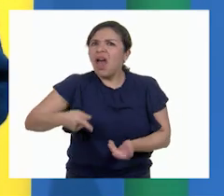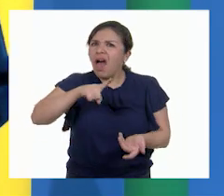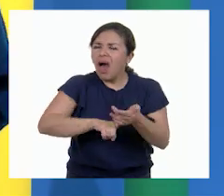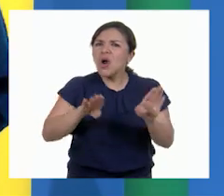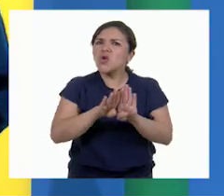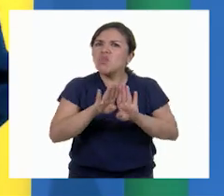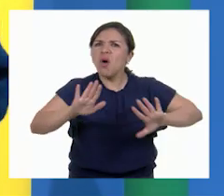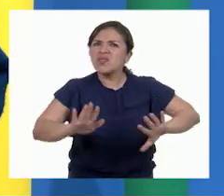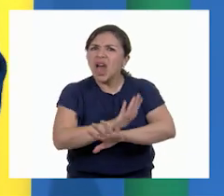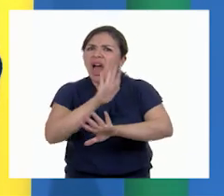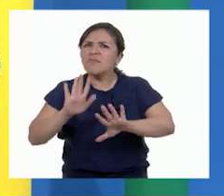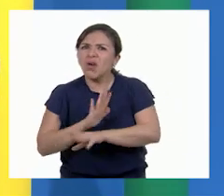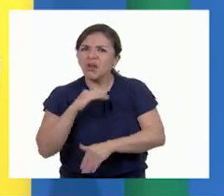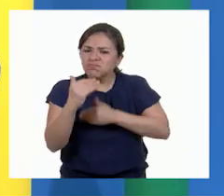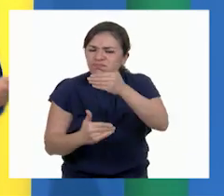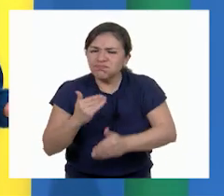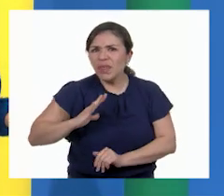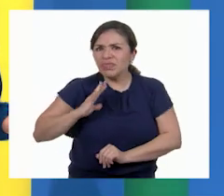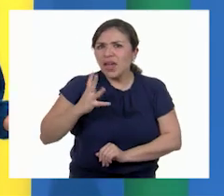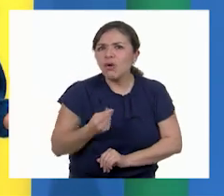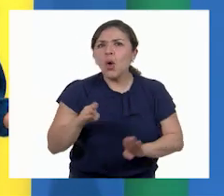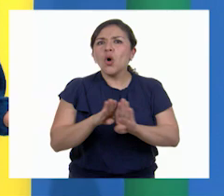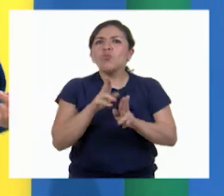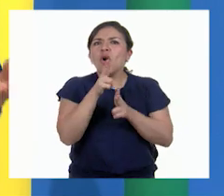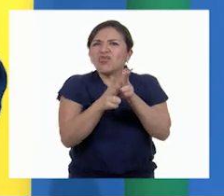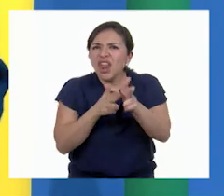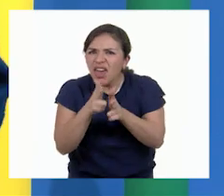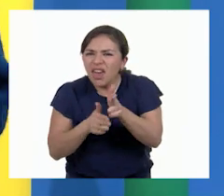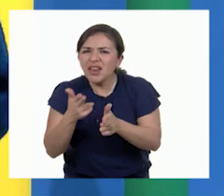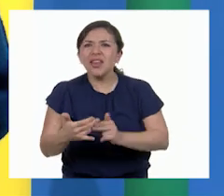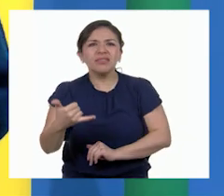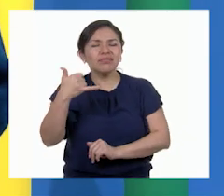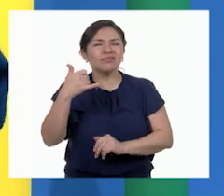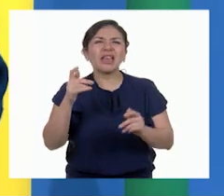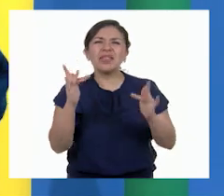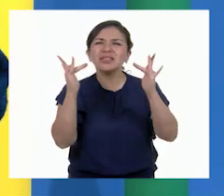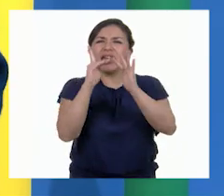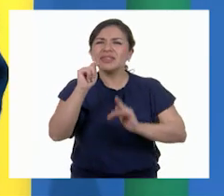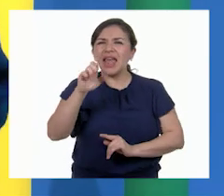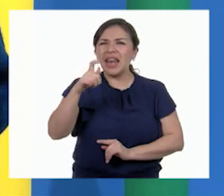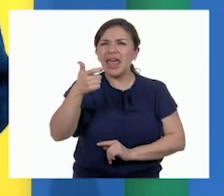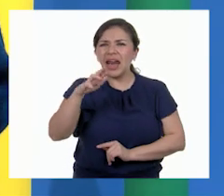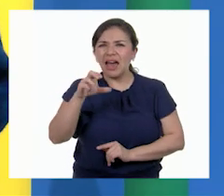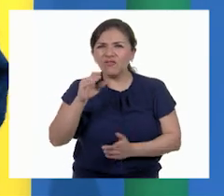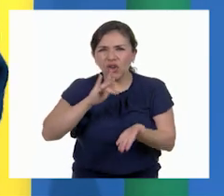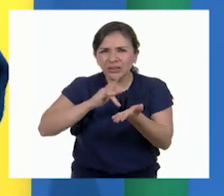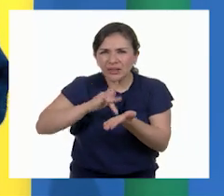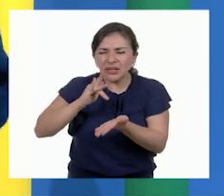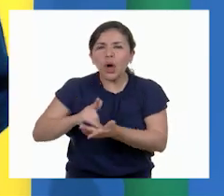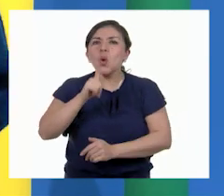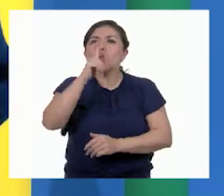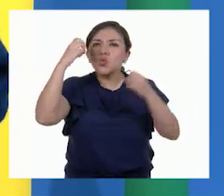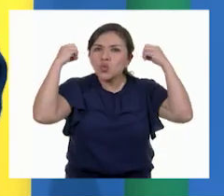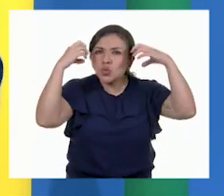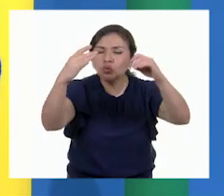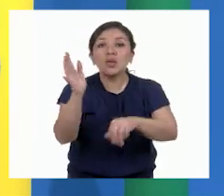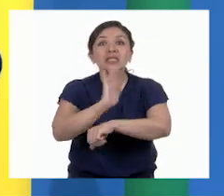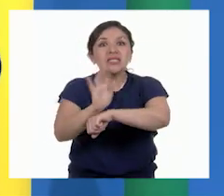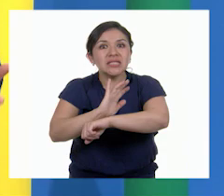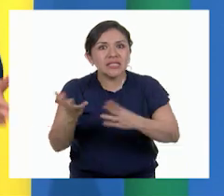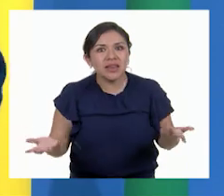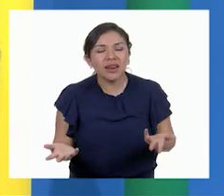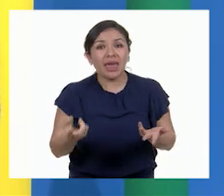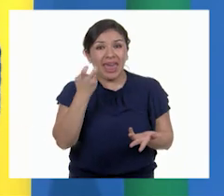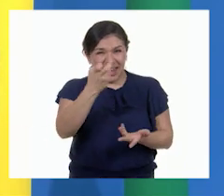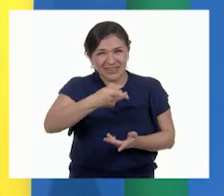avances tecnológicos que hubo, como los ferrocarriles, el telégrafo, la luz eléctrica, el cine.